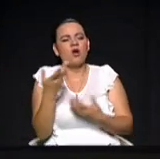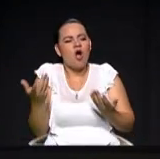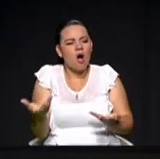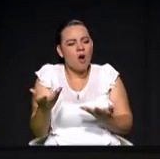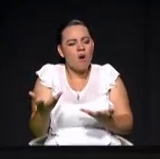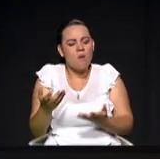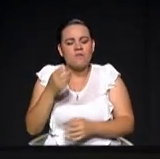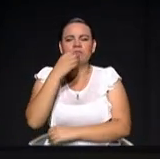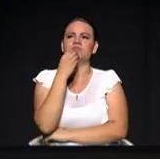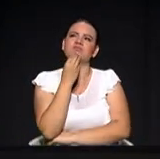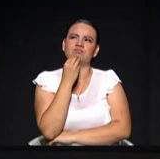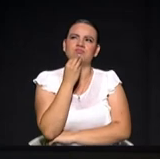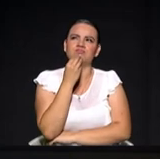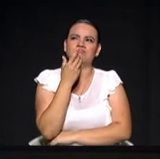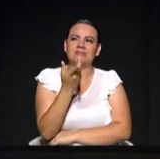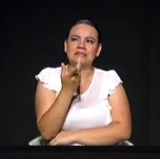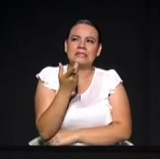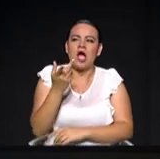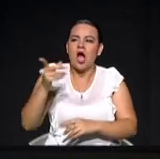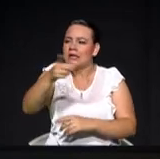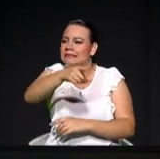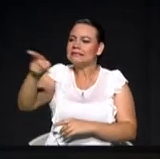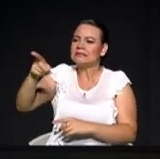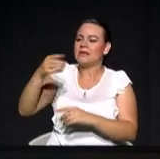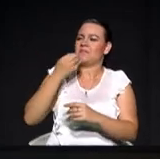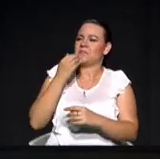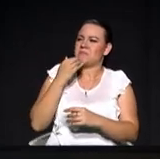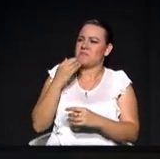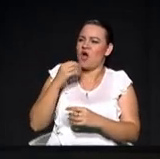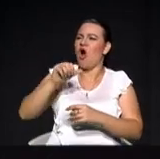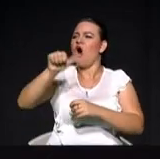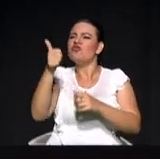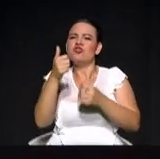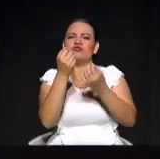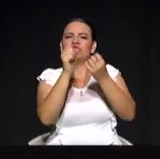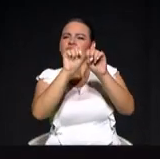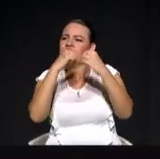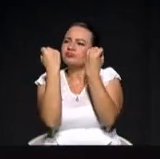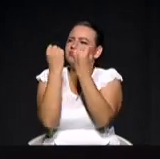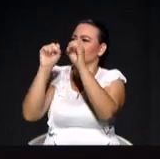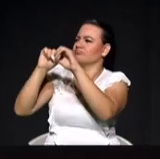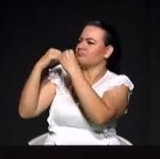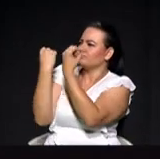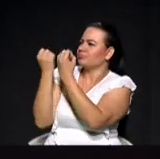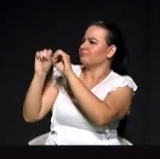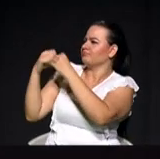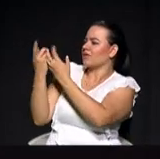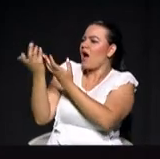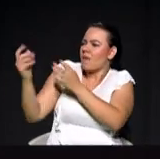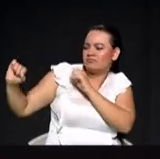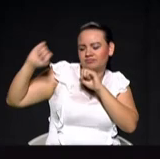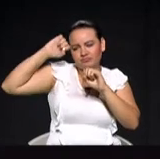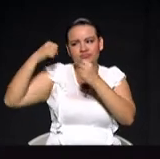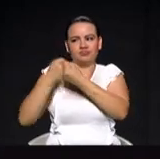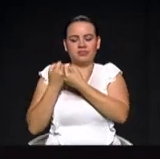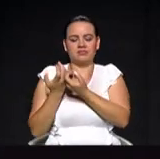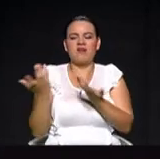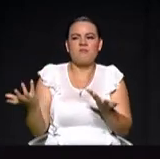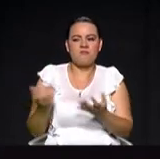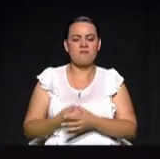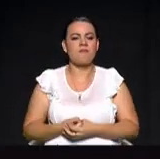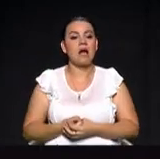pero y los demás alcaldes del área metropolitana periodistas medellinenses mire yo les voy a garantizar